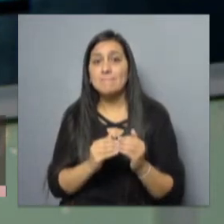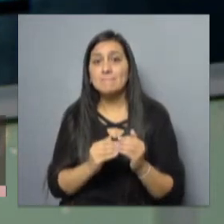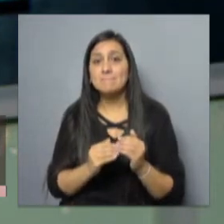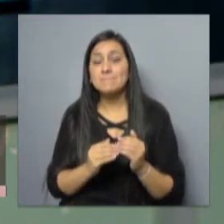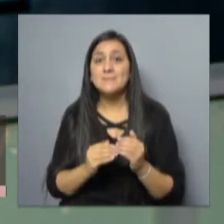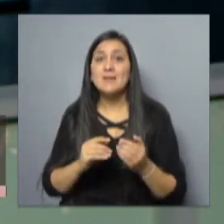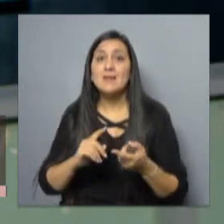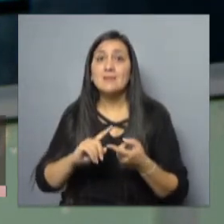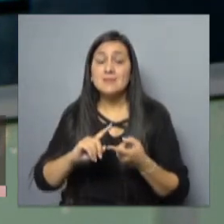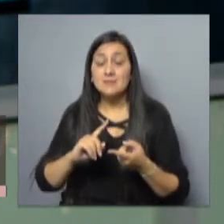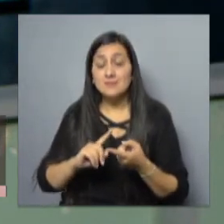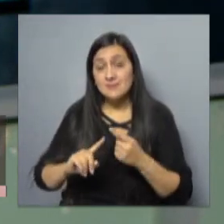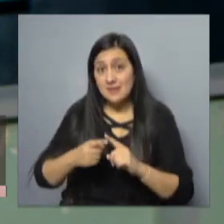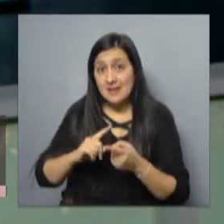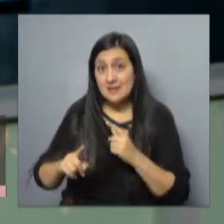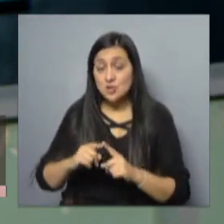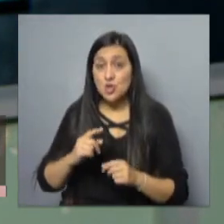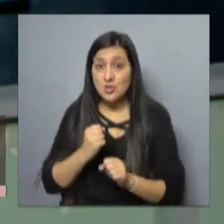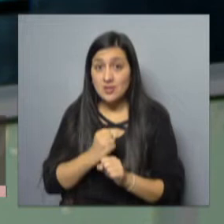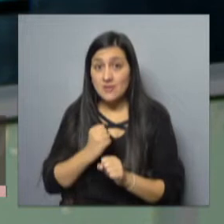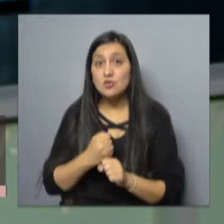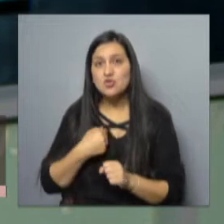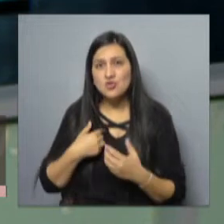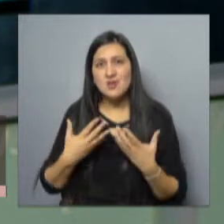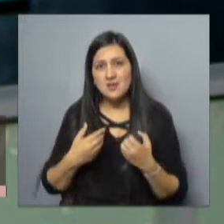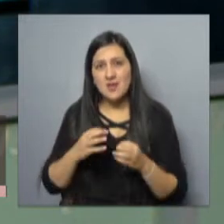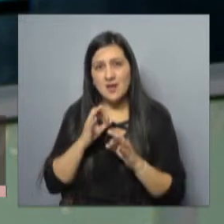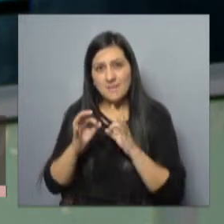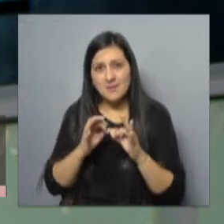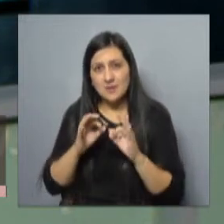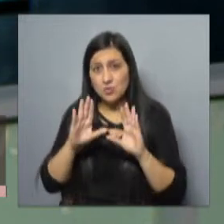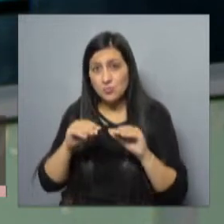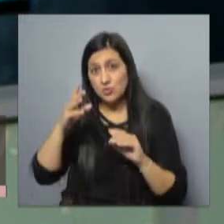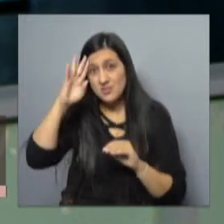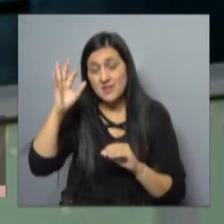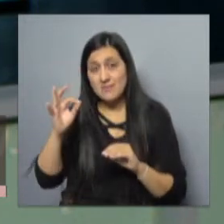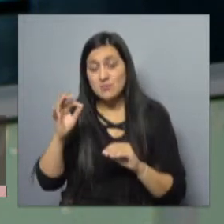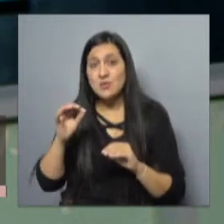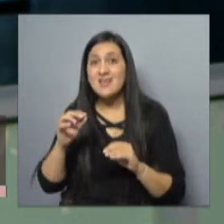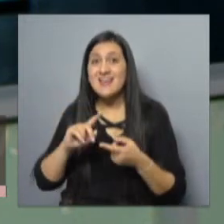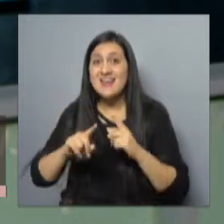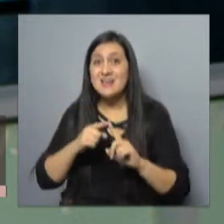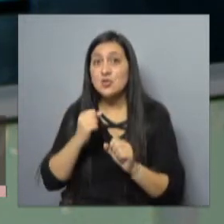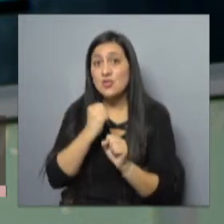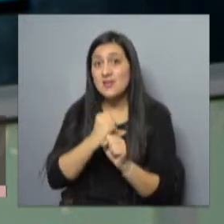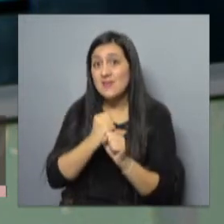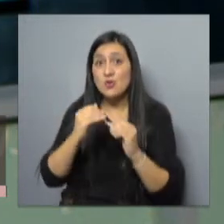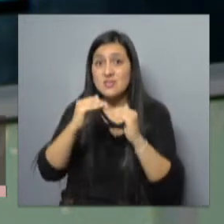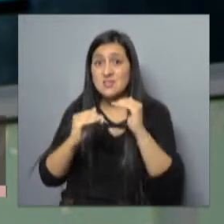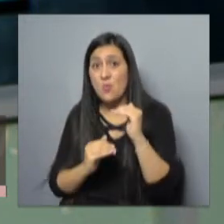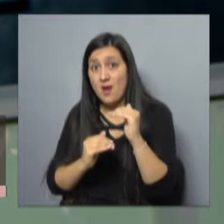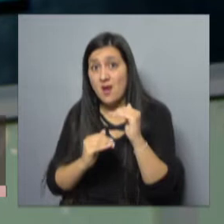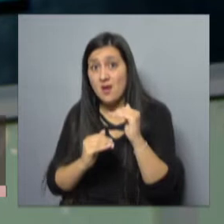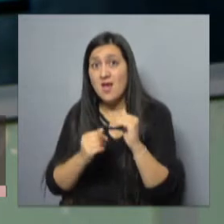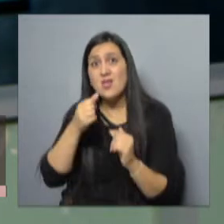relación de trabajo es una relación además quería agregar esto como todos sabemos una relación desigual entonces allí hay un riesgo muy